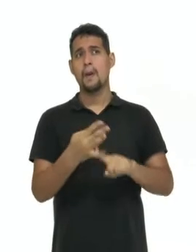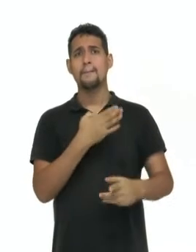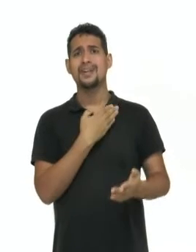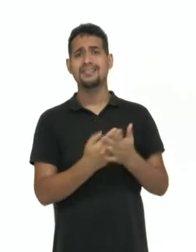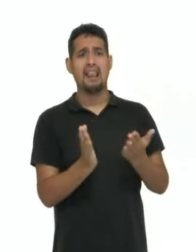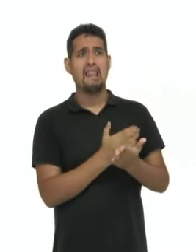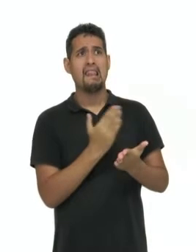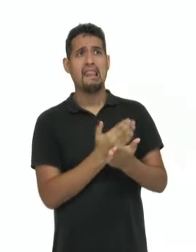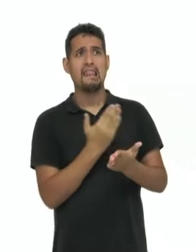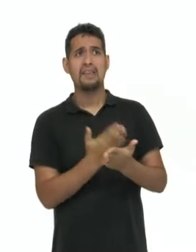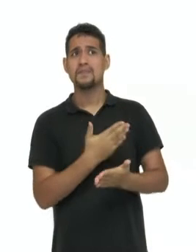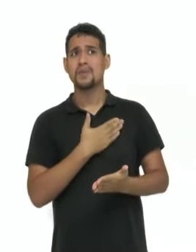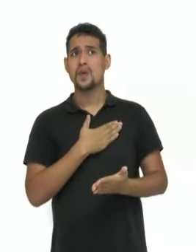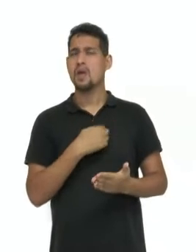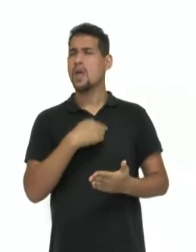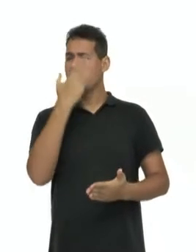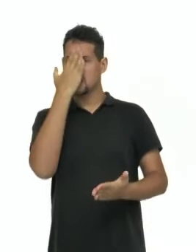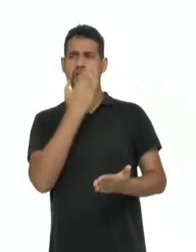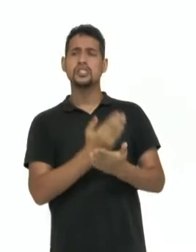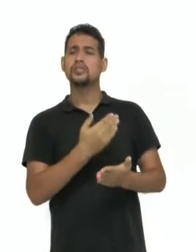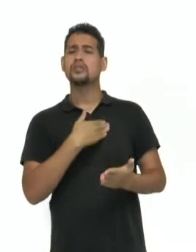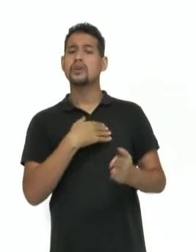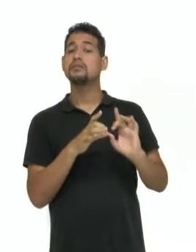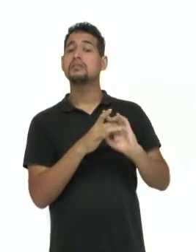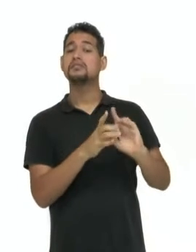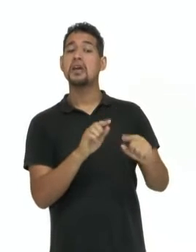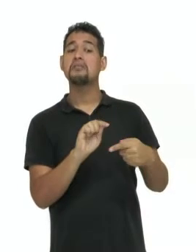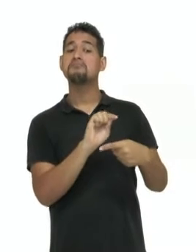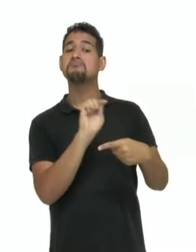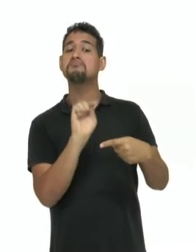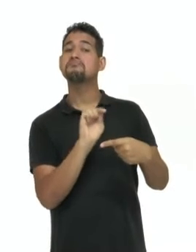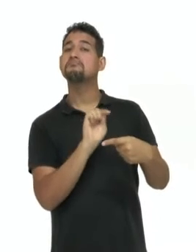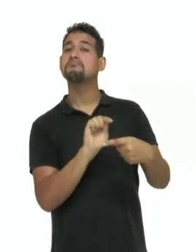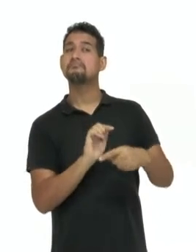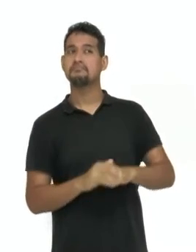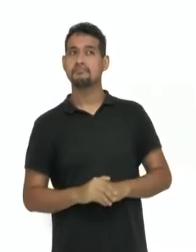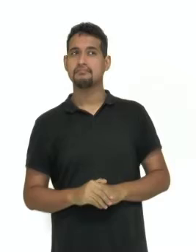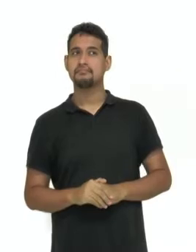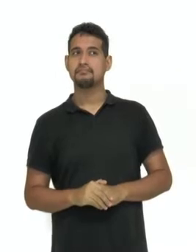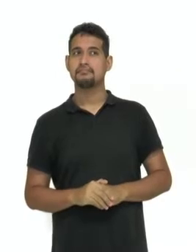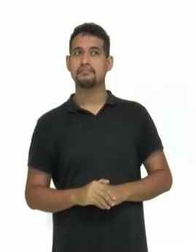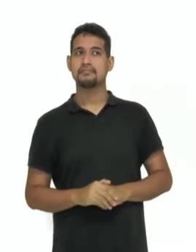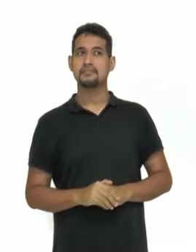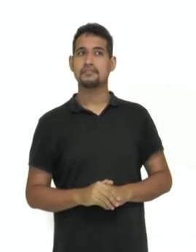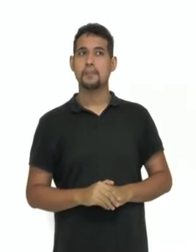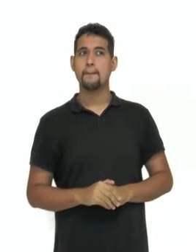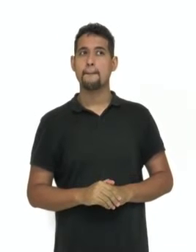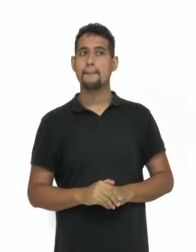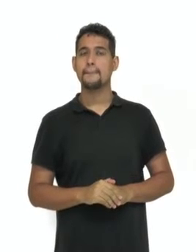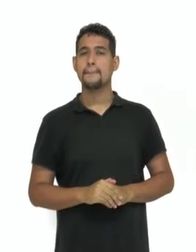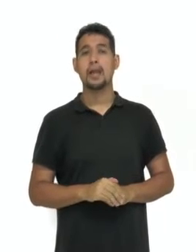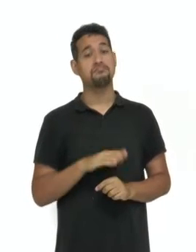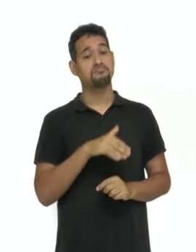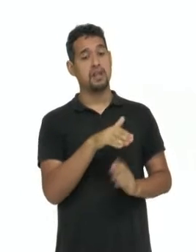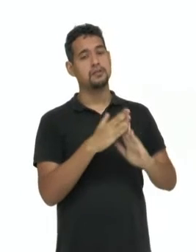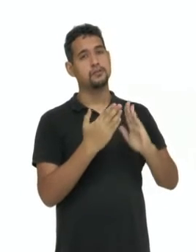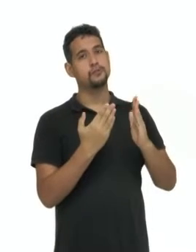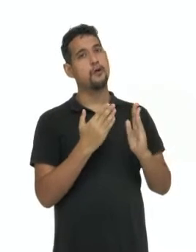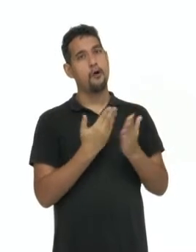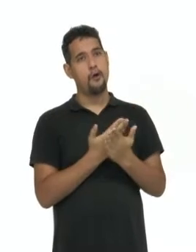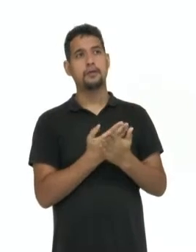míos, creo que los dejé, espacio, pupitre en la escuela. 5.